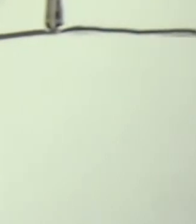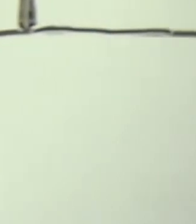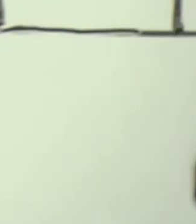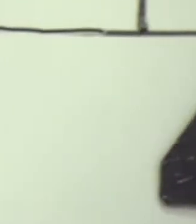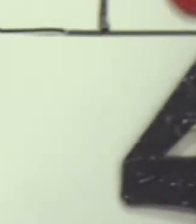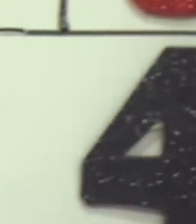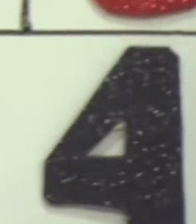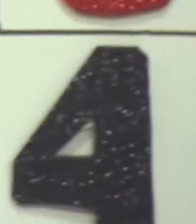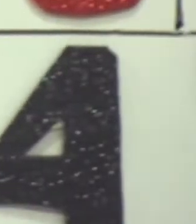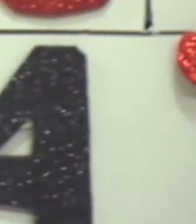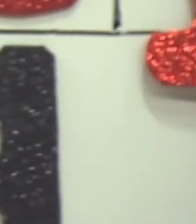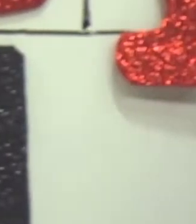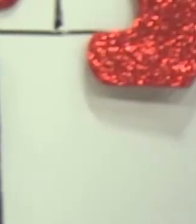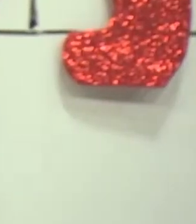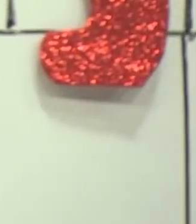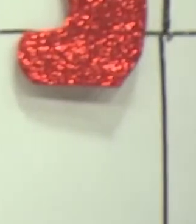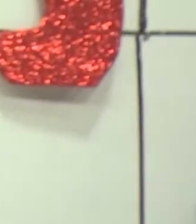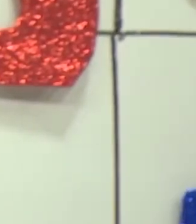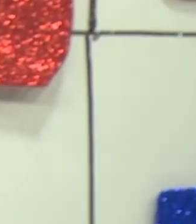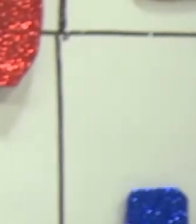Nos.